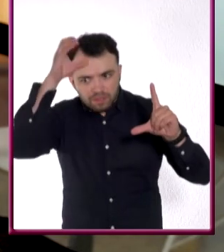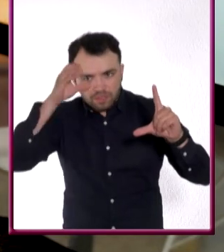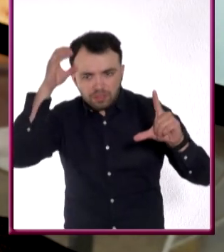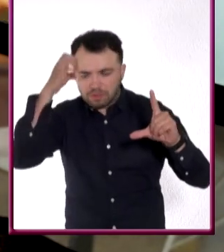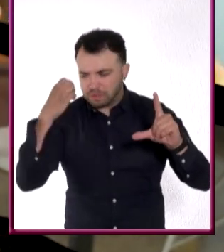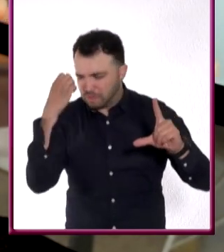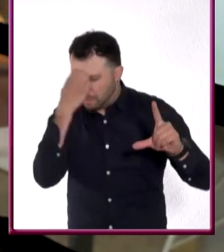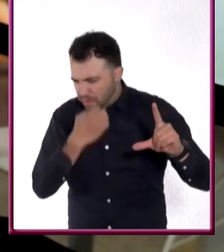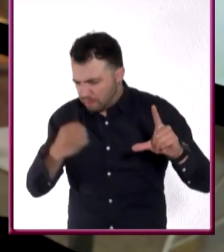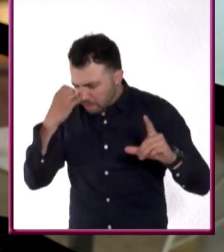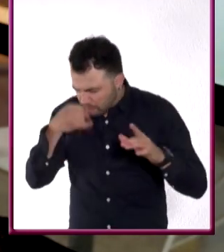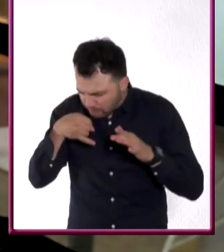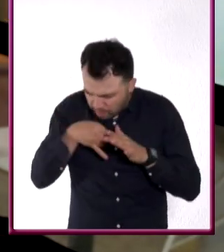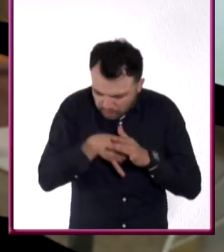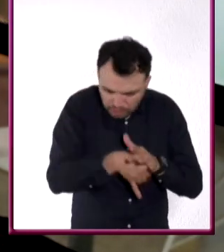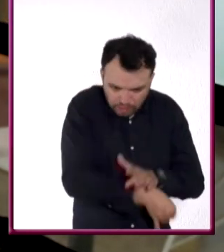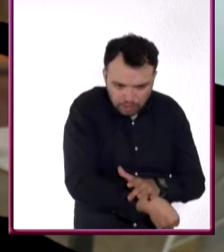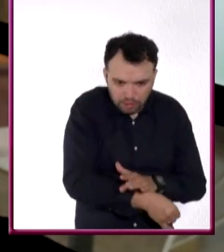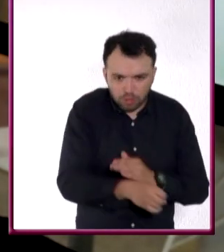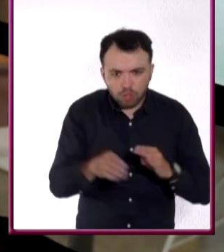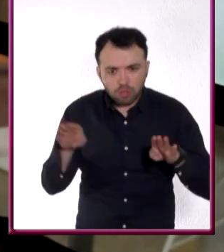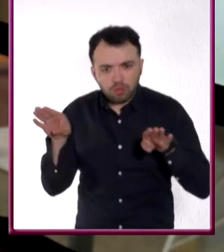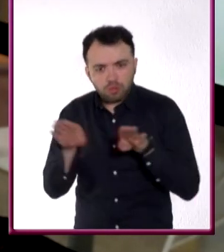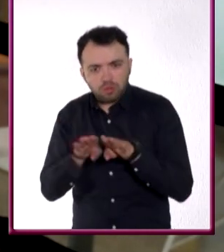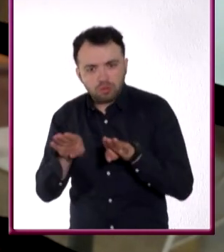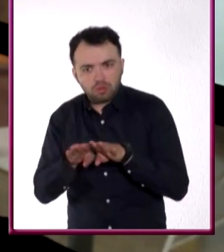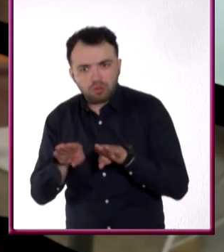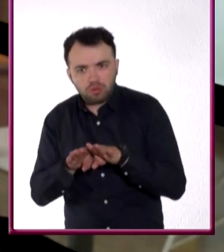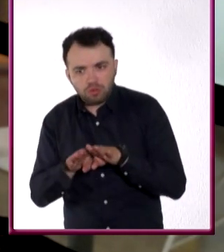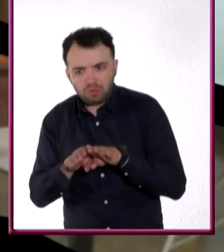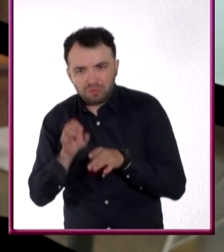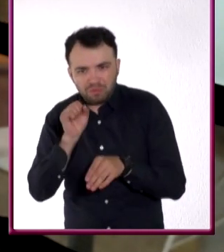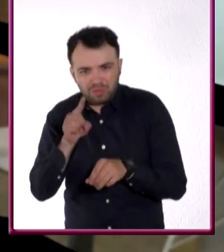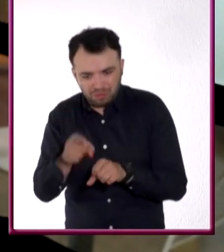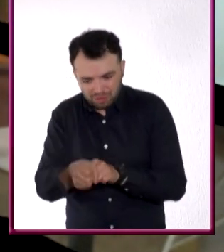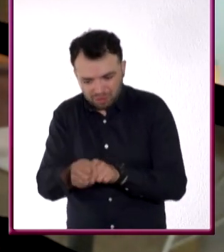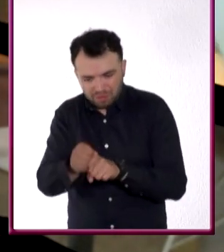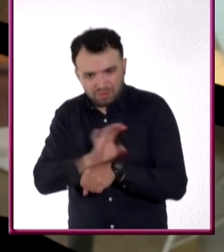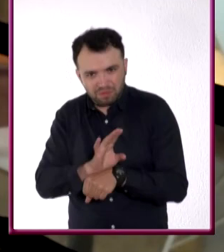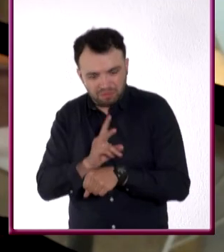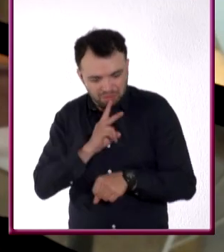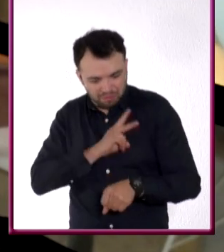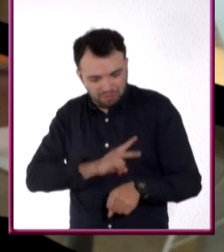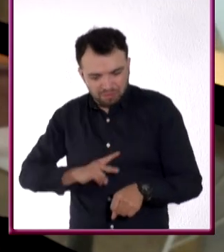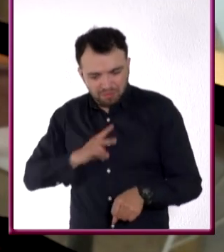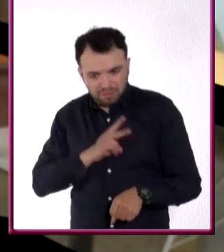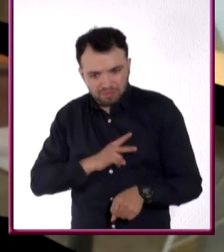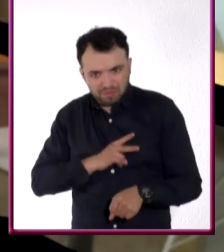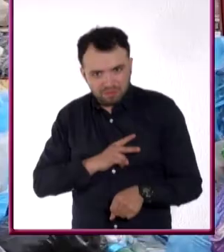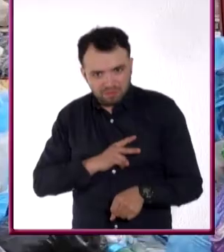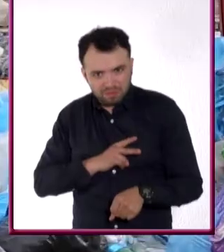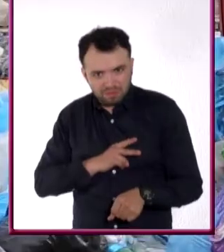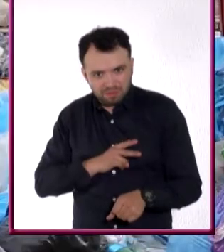que muestran cómo la emergencia de patógenos como este y en particular este virus, el SARS-CoV-2,